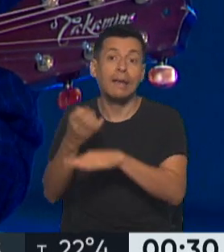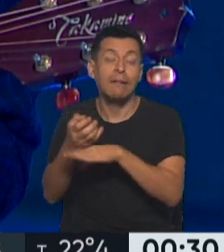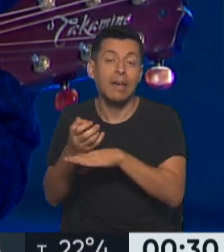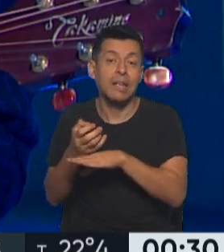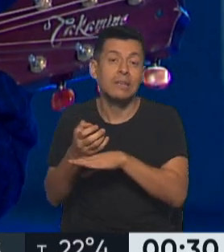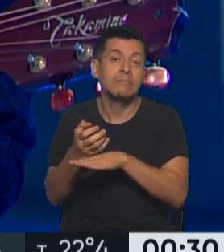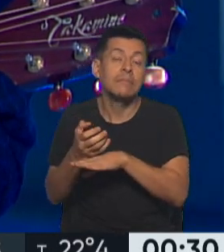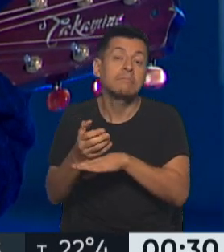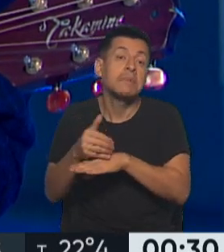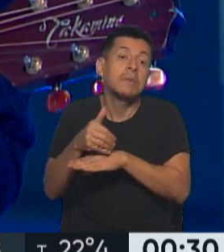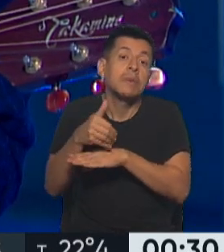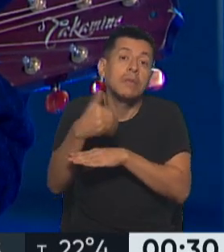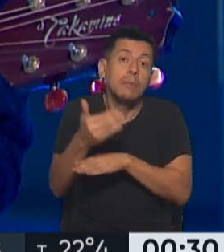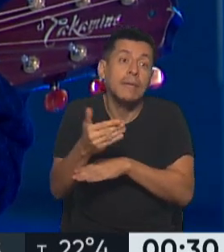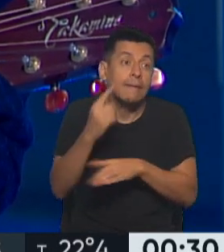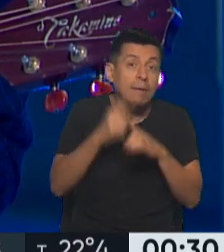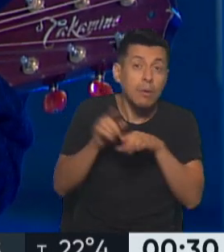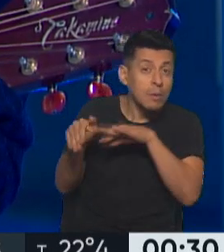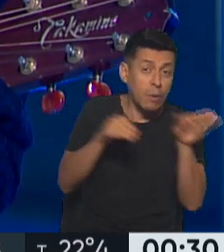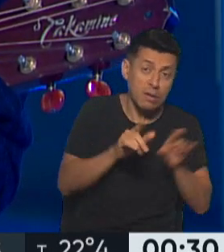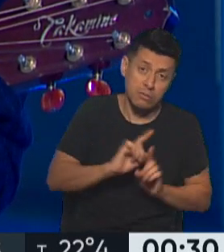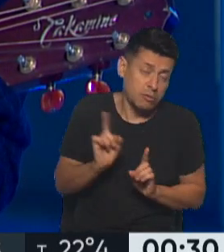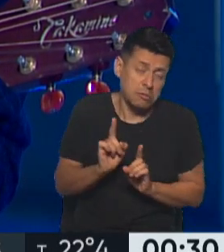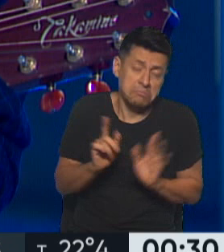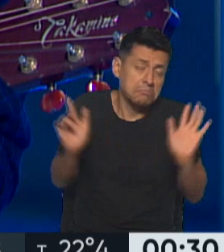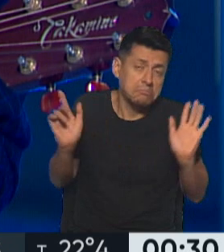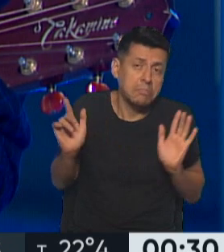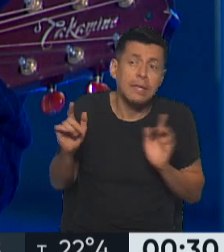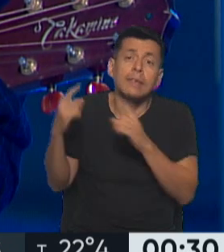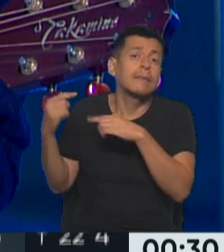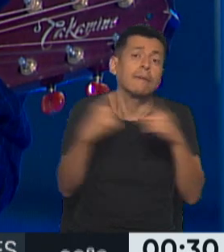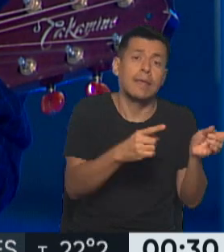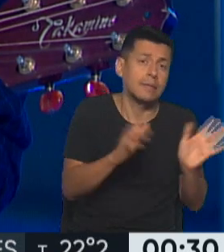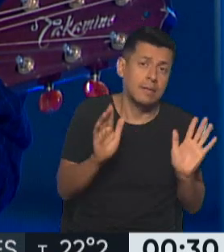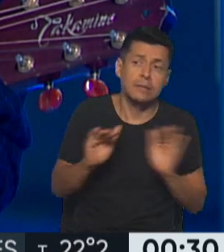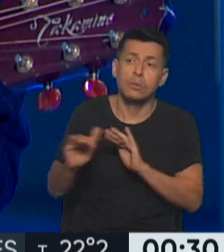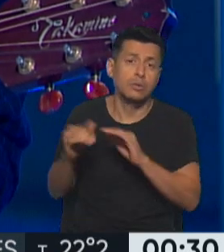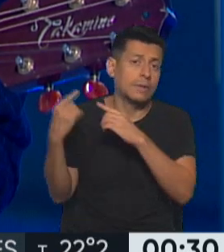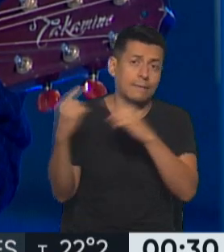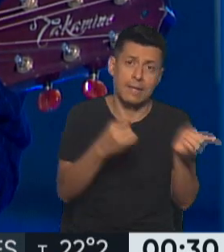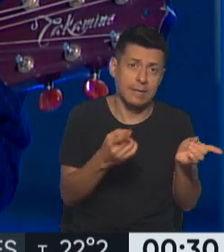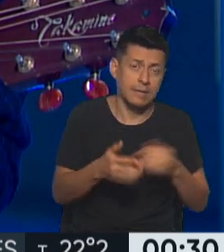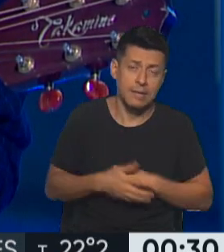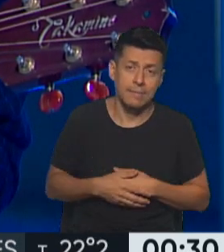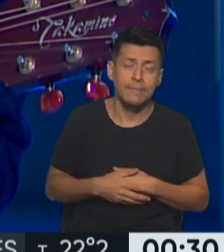por qué representarse en vivo del mismo modo. No. No, son dos herramientas distintas.